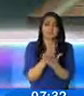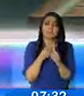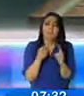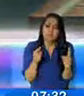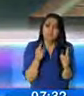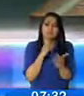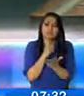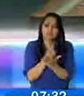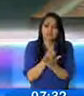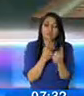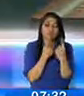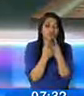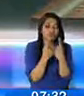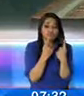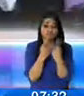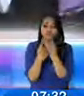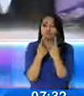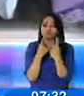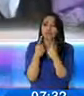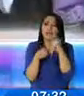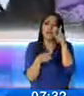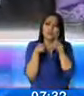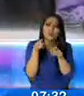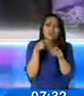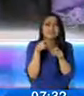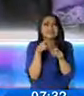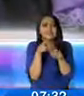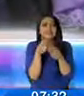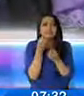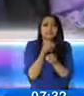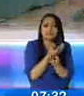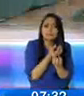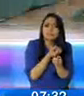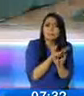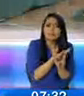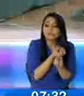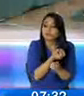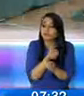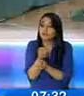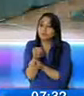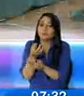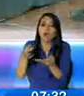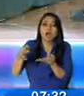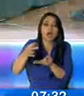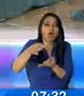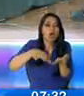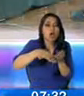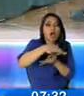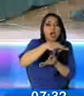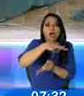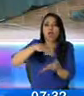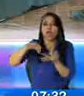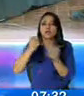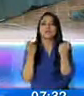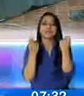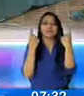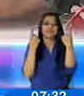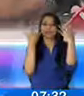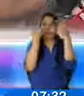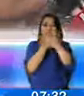reconocido tras los diálogos que hubo mal interpretación En las expresiones de lado y lado que desembocaron en este complejo